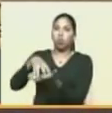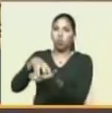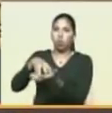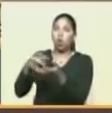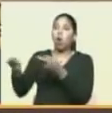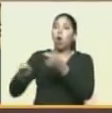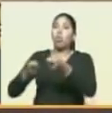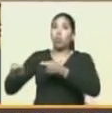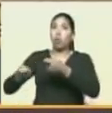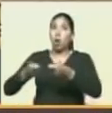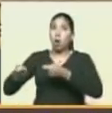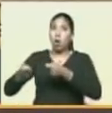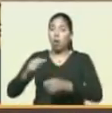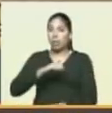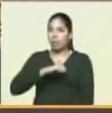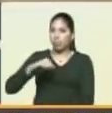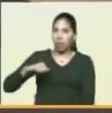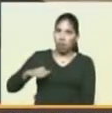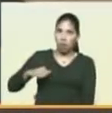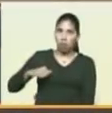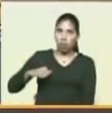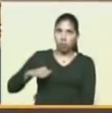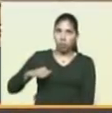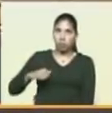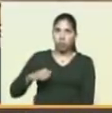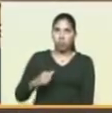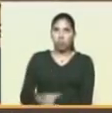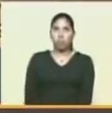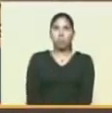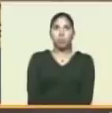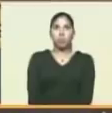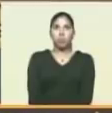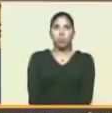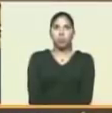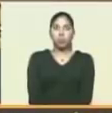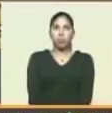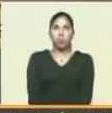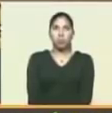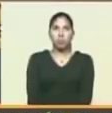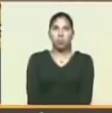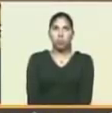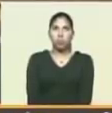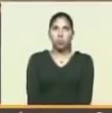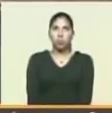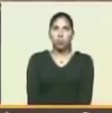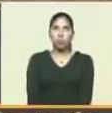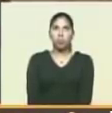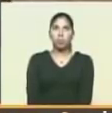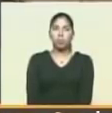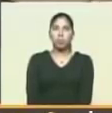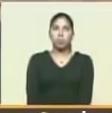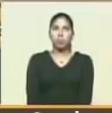de parte del sector privado, que era el sector vinculado al sector terciario, actividades